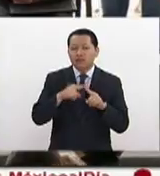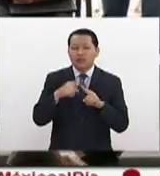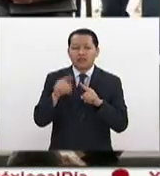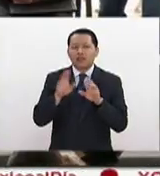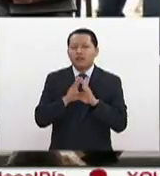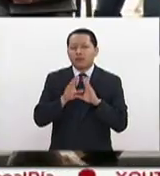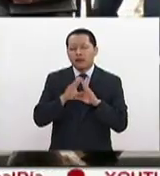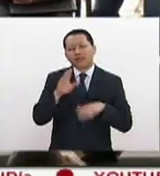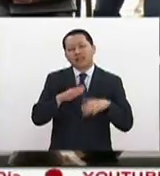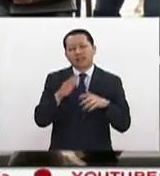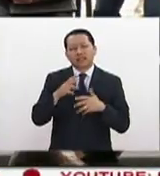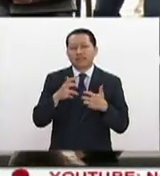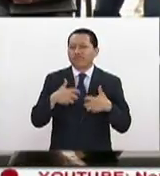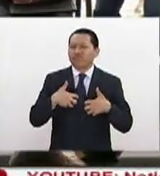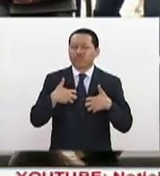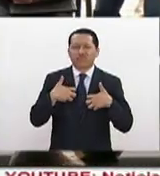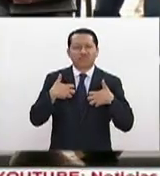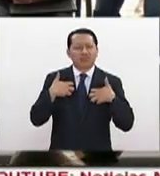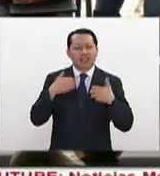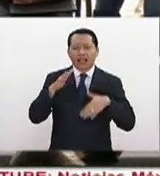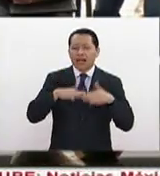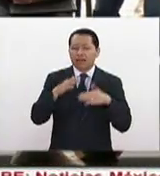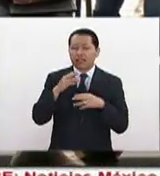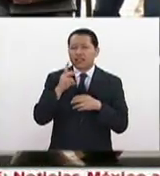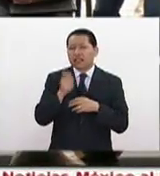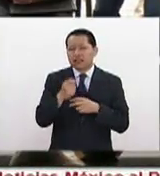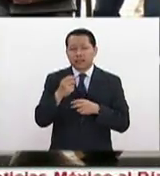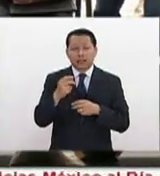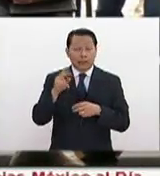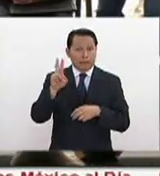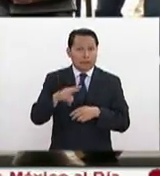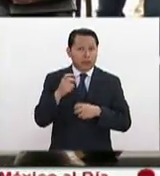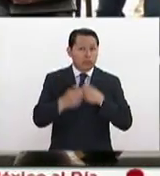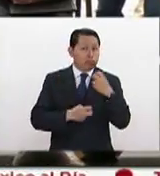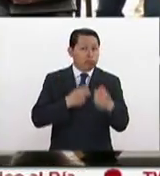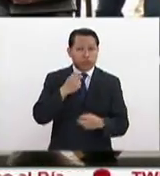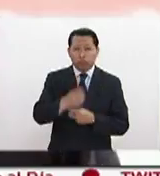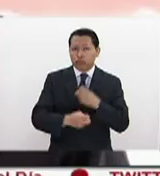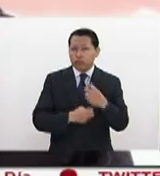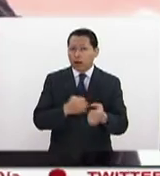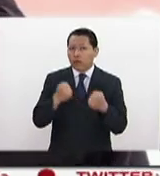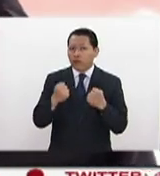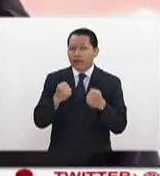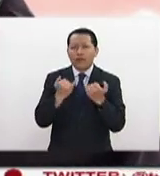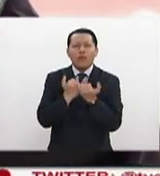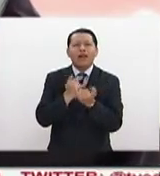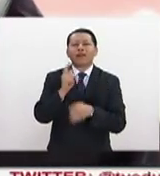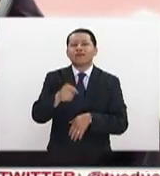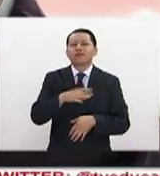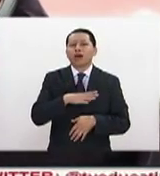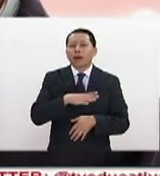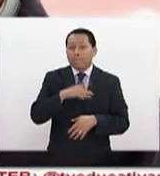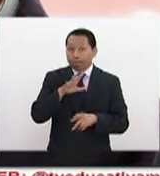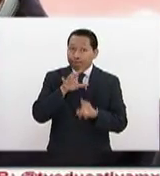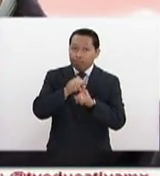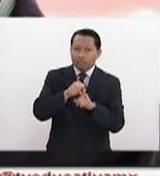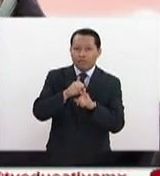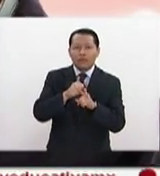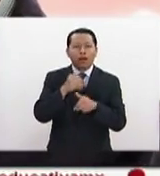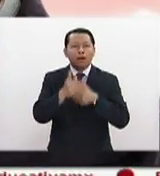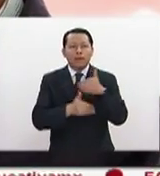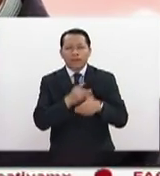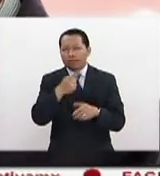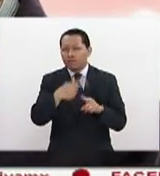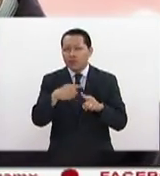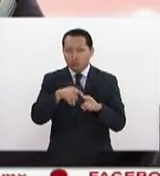muy irritantes y a veces les gusta hacer señalamientos muy duros y muy lapidarios y que poco recogen de los logros y de los avances